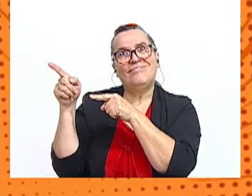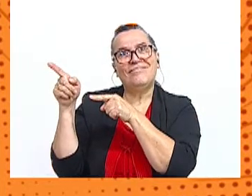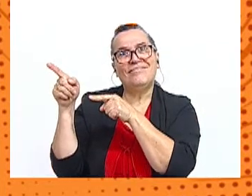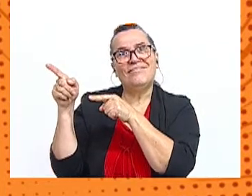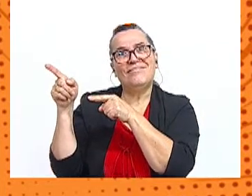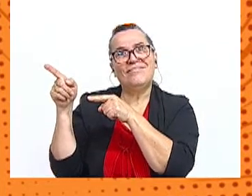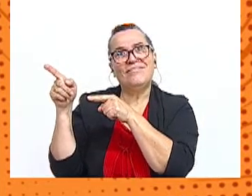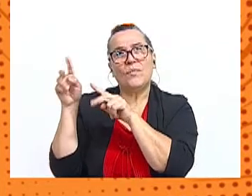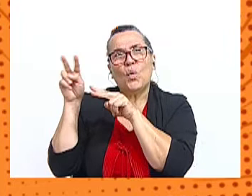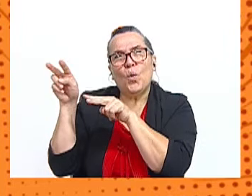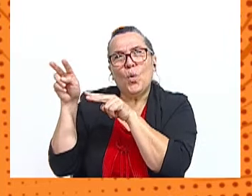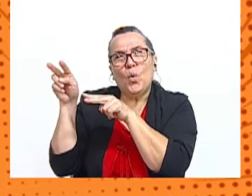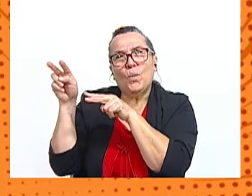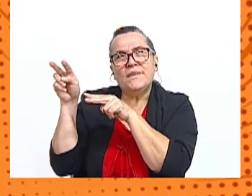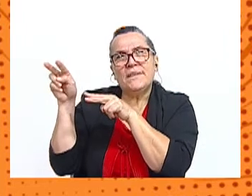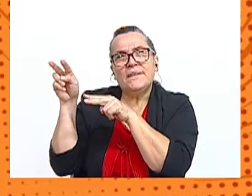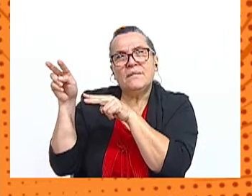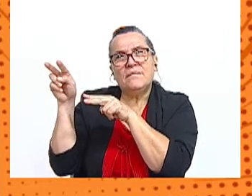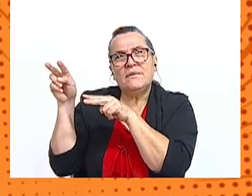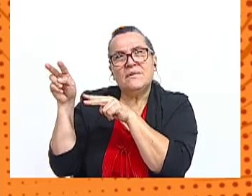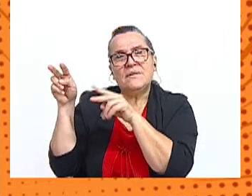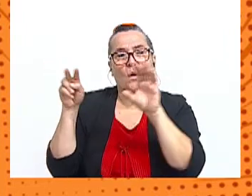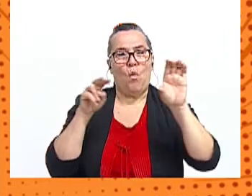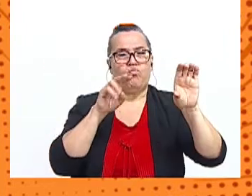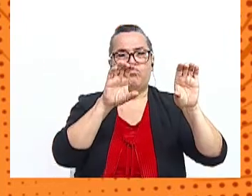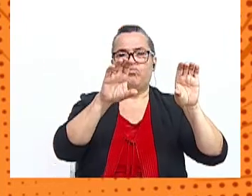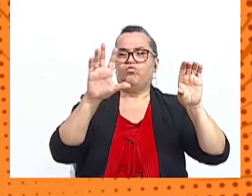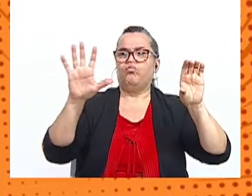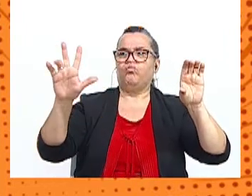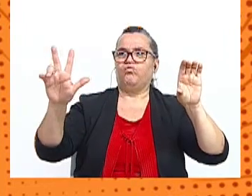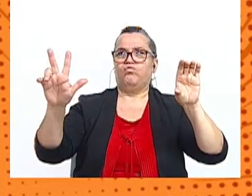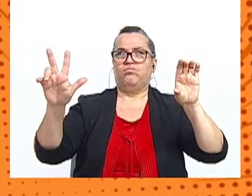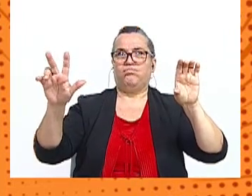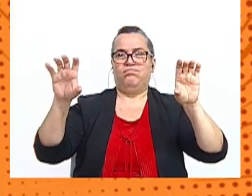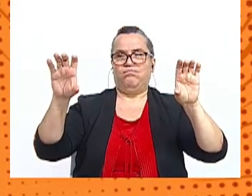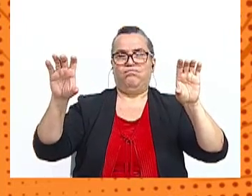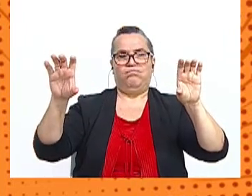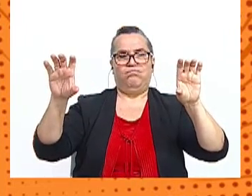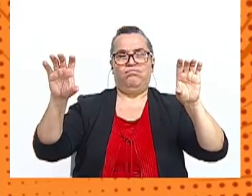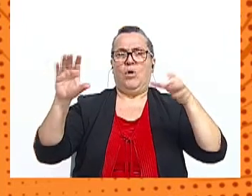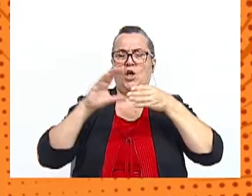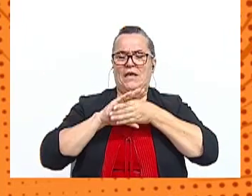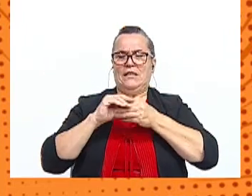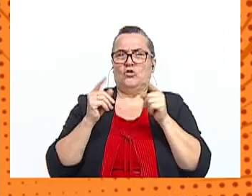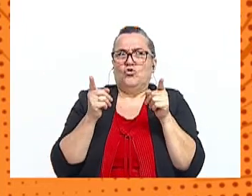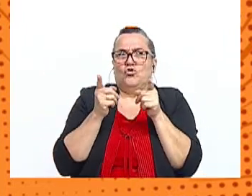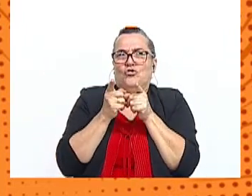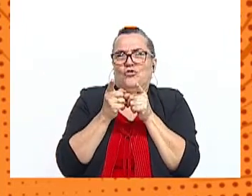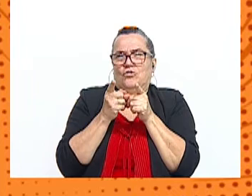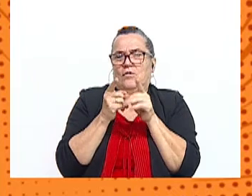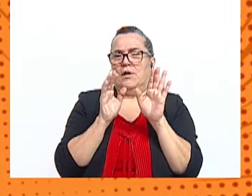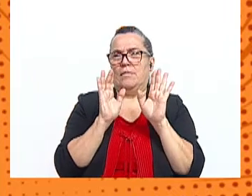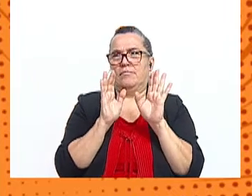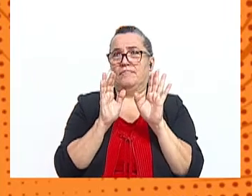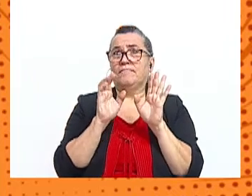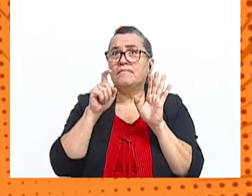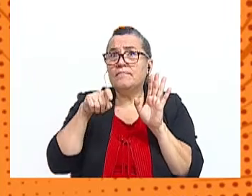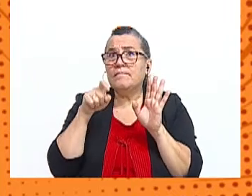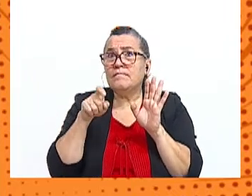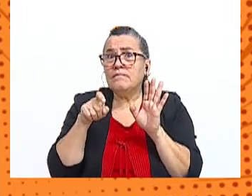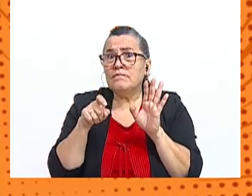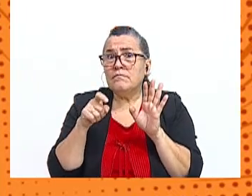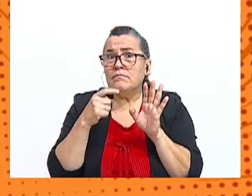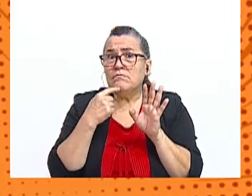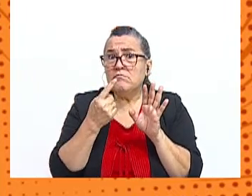con detalle, tenemos 3 viñetas donde se desarrolla brevemente la historia. No necesitamos